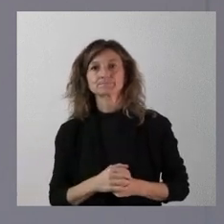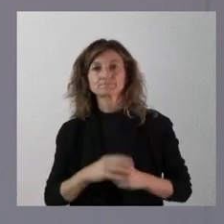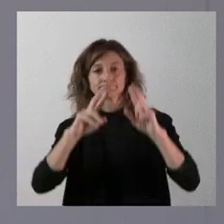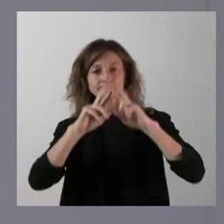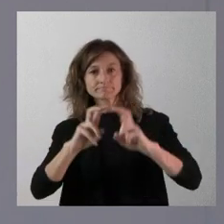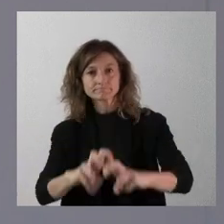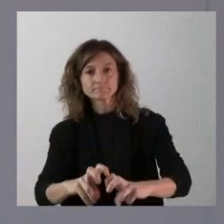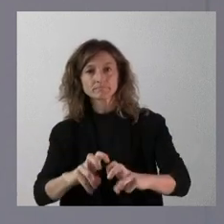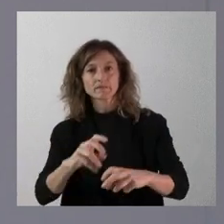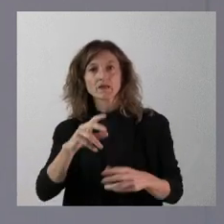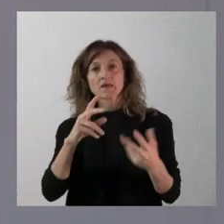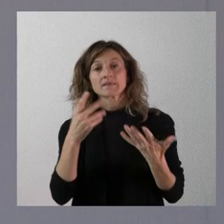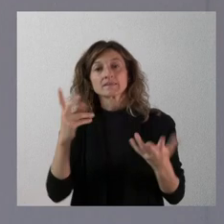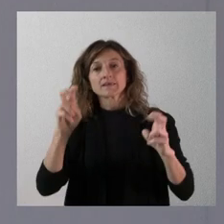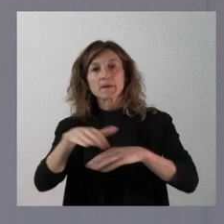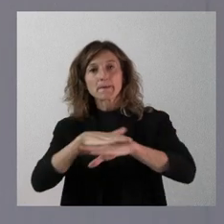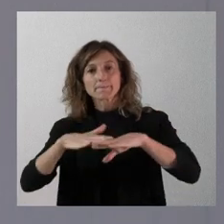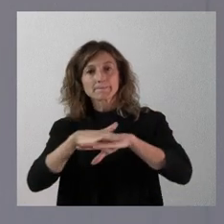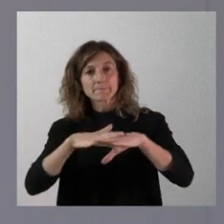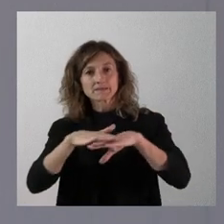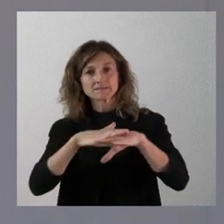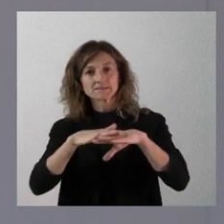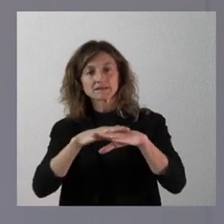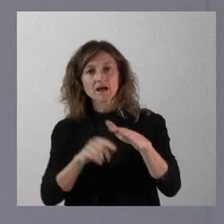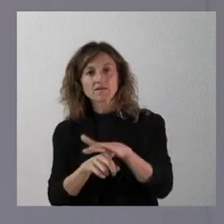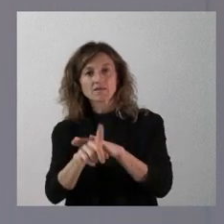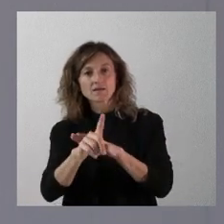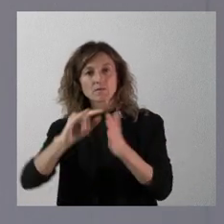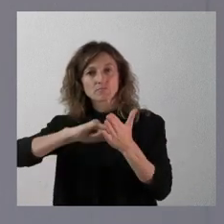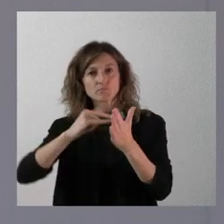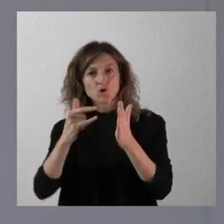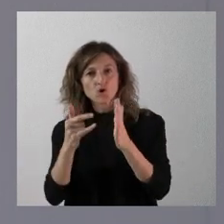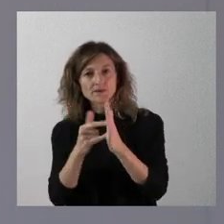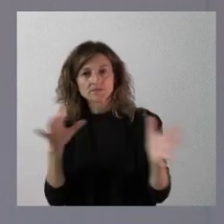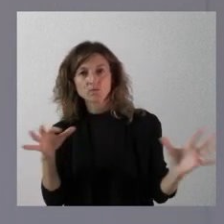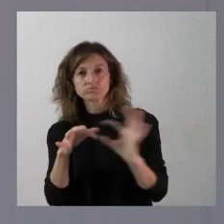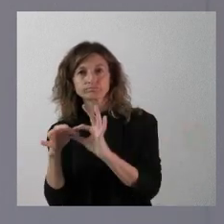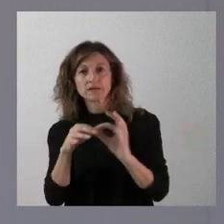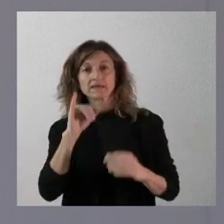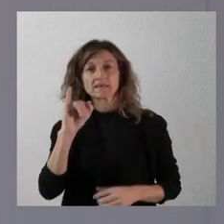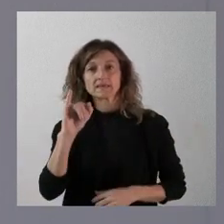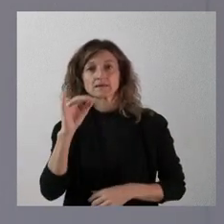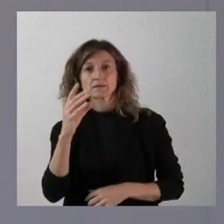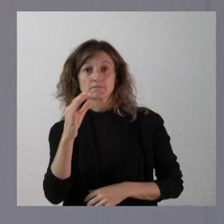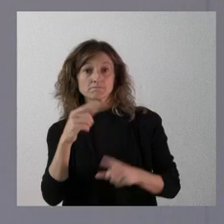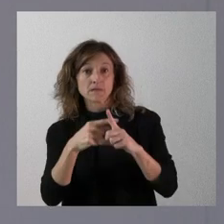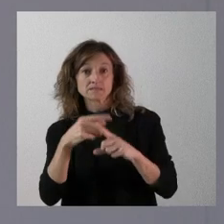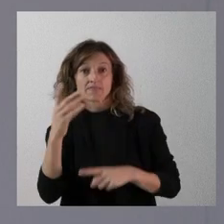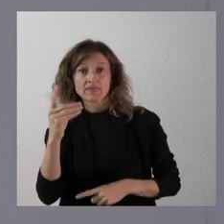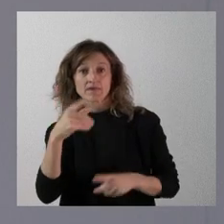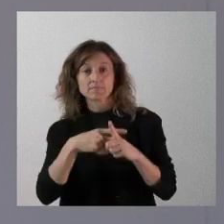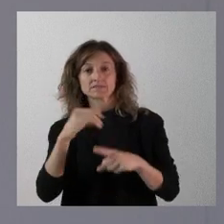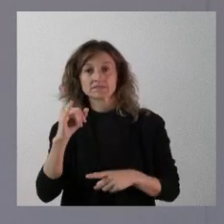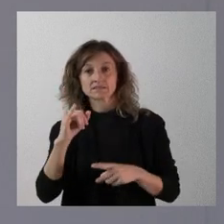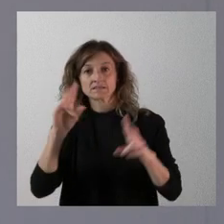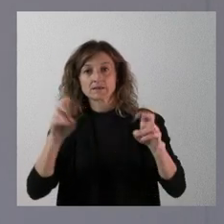de investigación básica relación con el desarrollo de proyectos relativos hay más de masí sobre materiales avanzados que